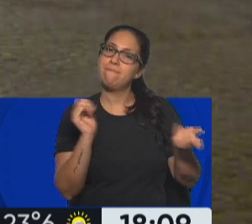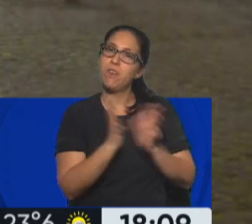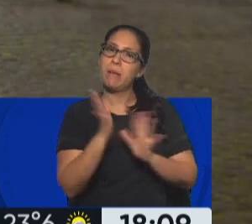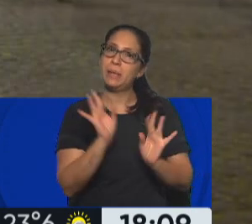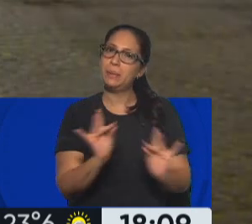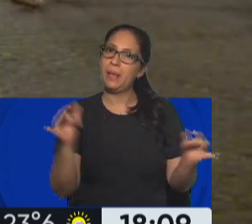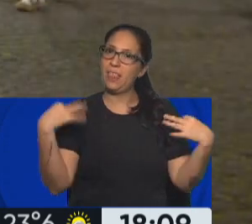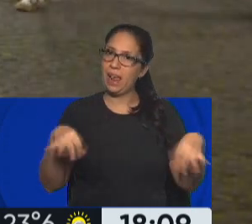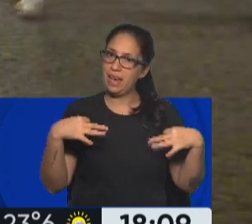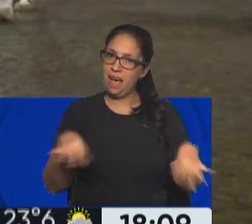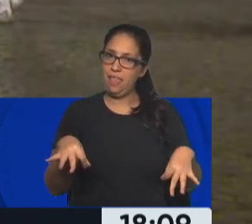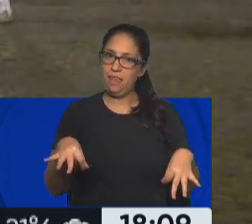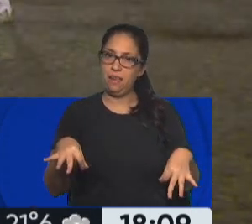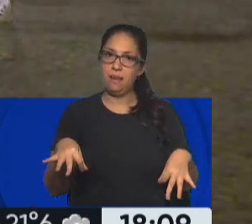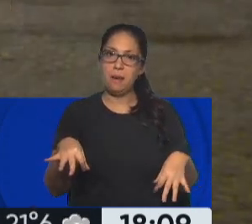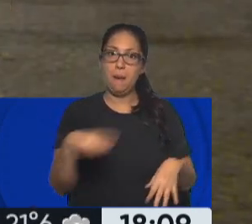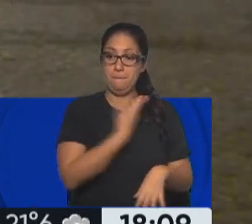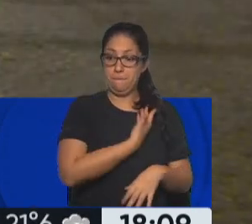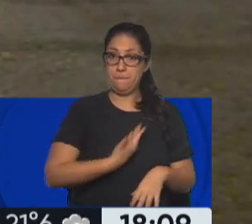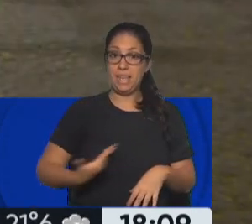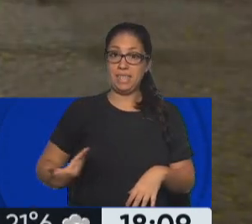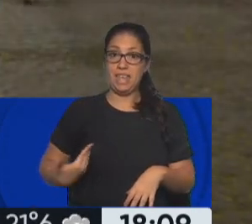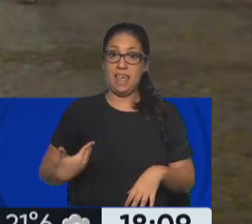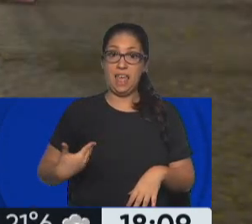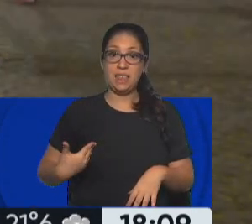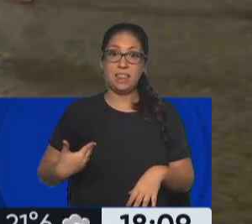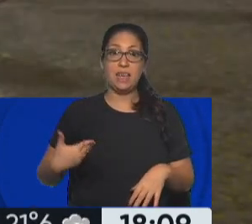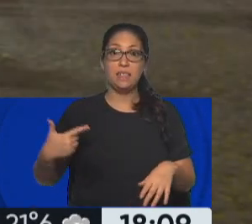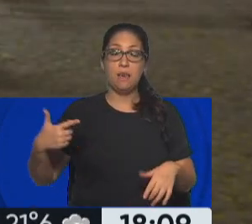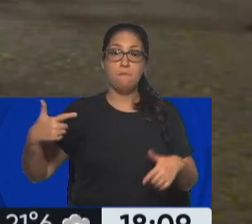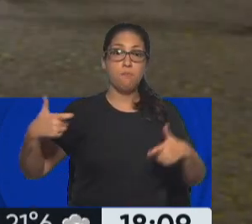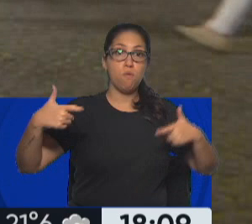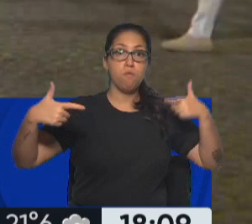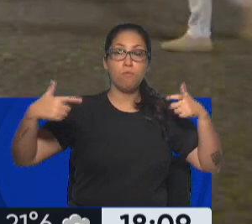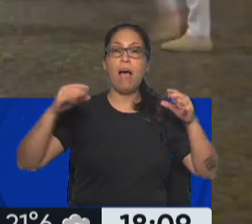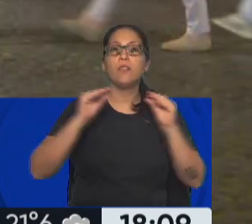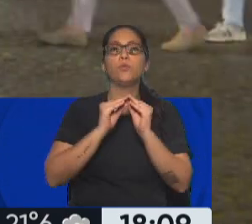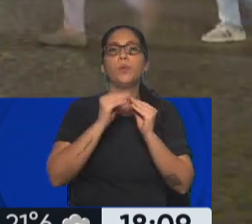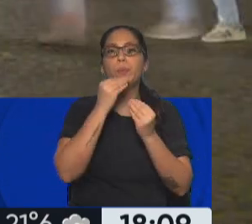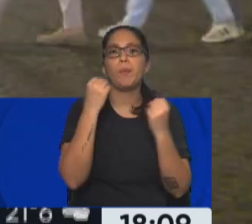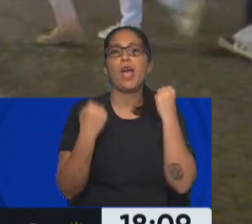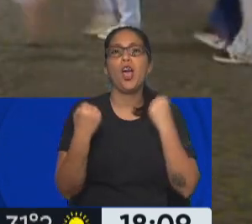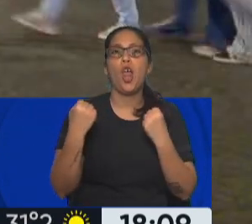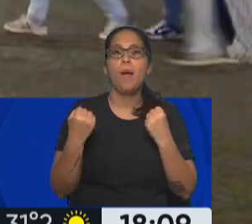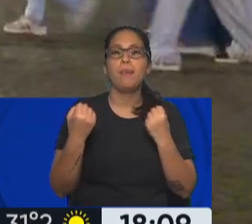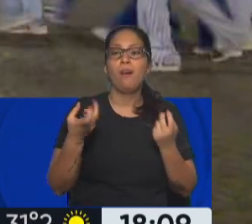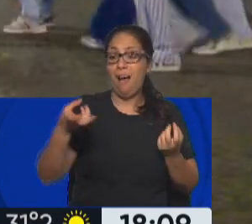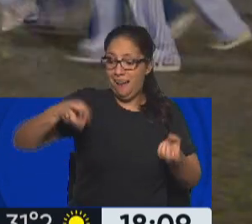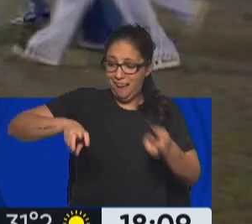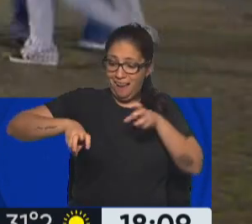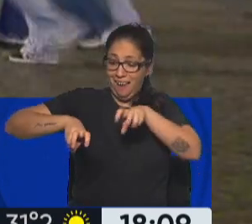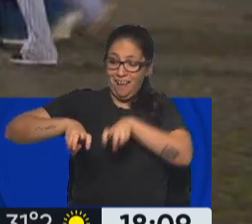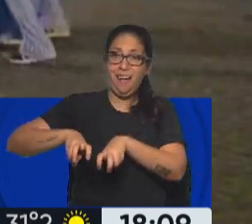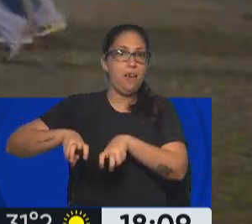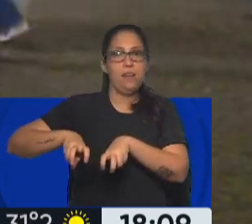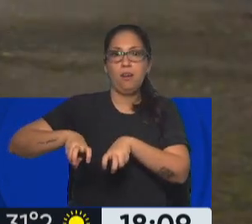cautela. No poner a presidentes que se encuentran enfrentados con cuestiones, por ejemplo, económicas. Claro. Estamos viendo una suerte de